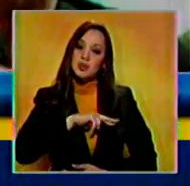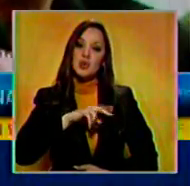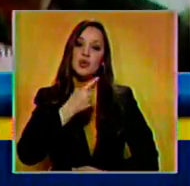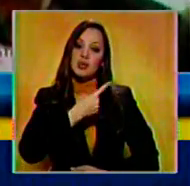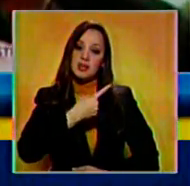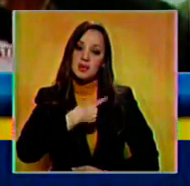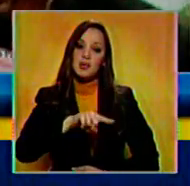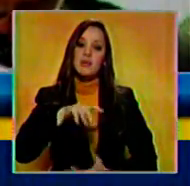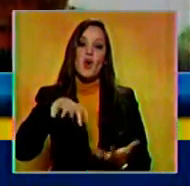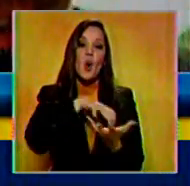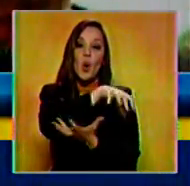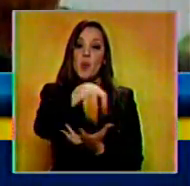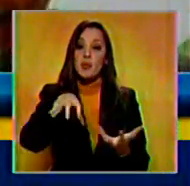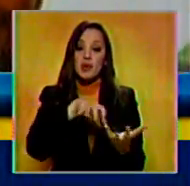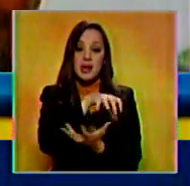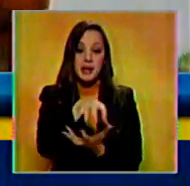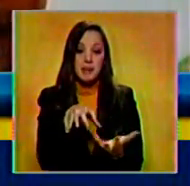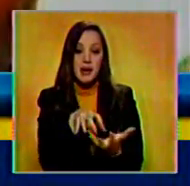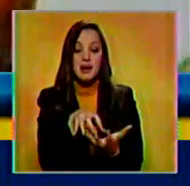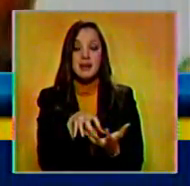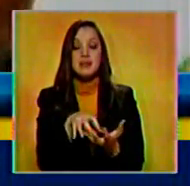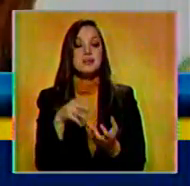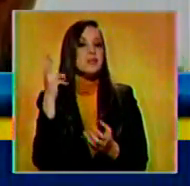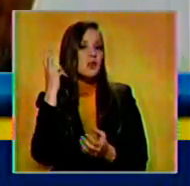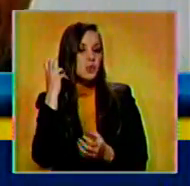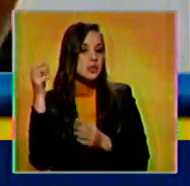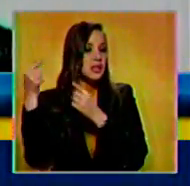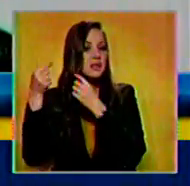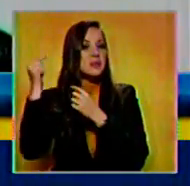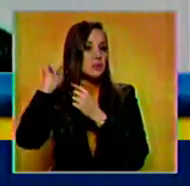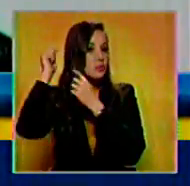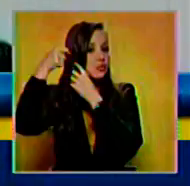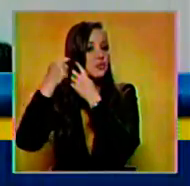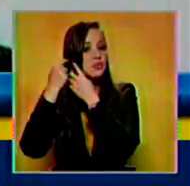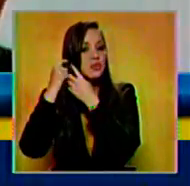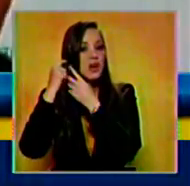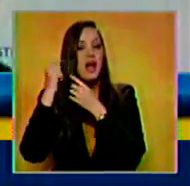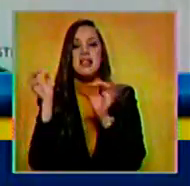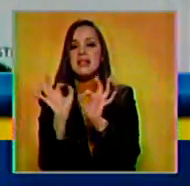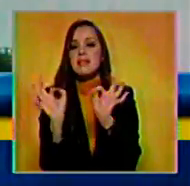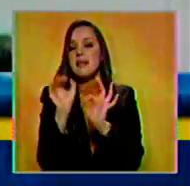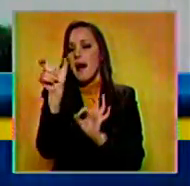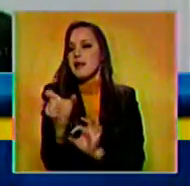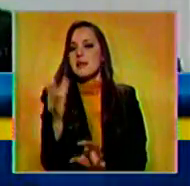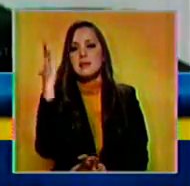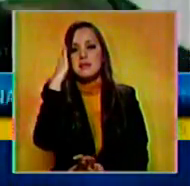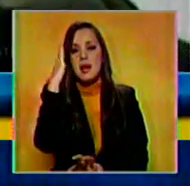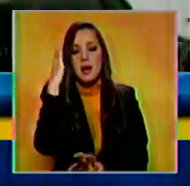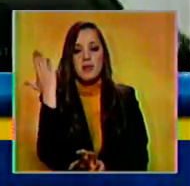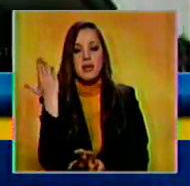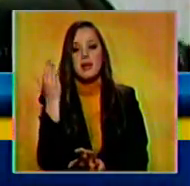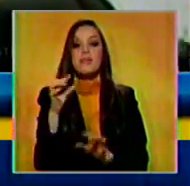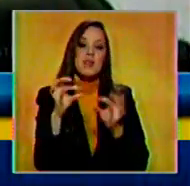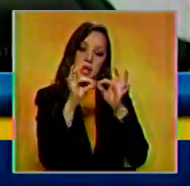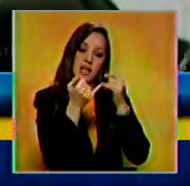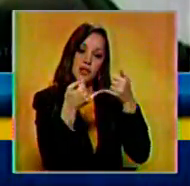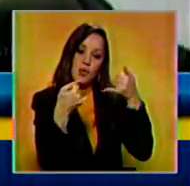mecánico que de repente nadie se puede enterar. Eran estos